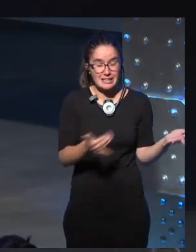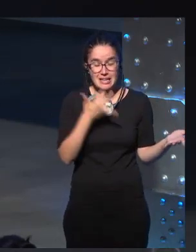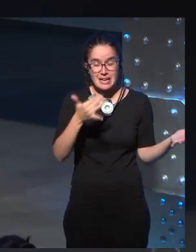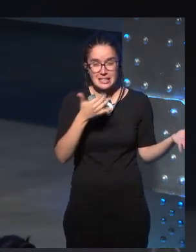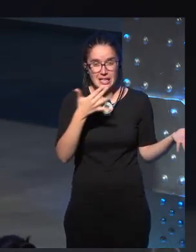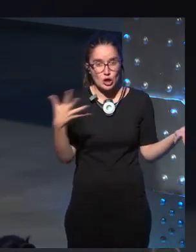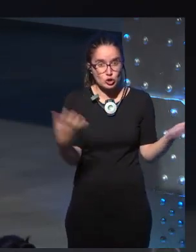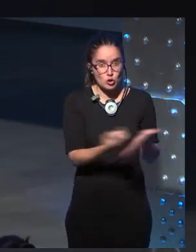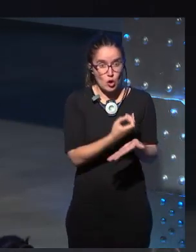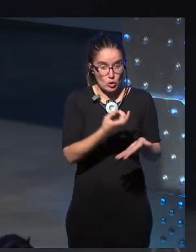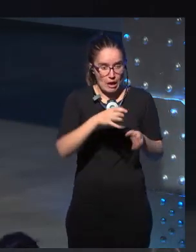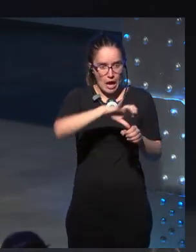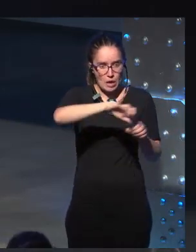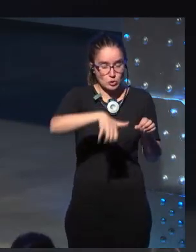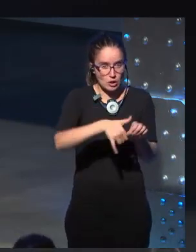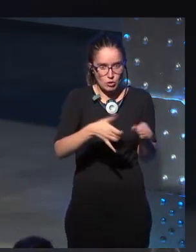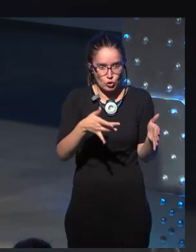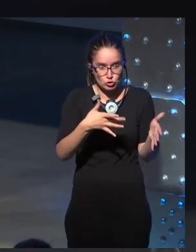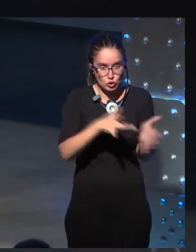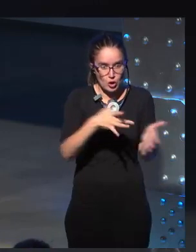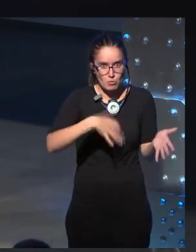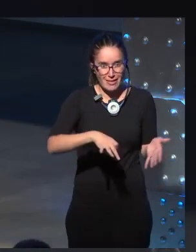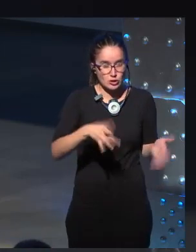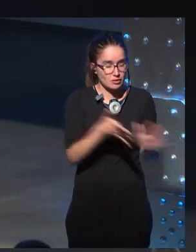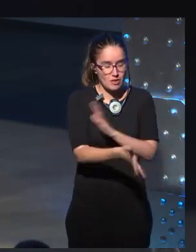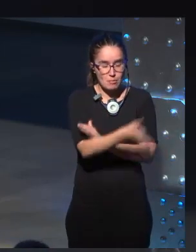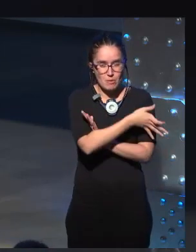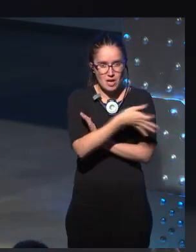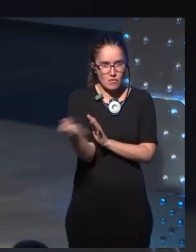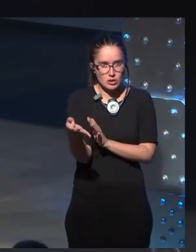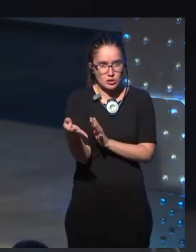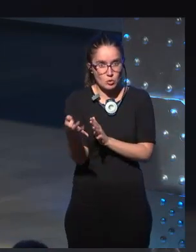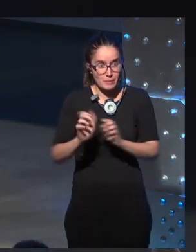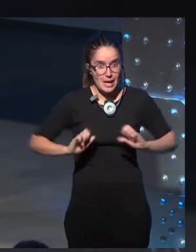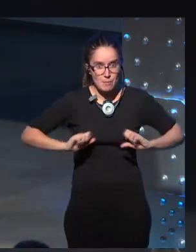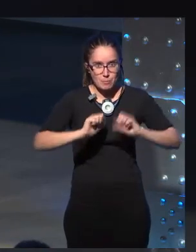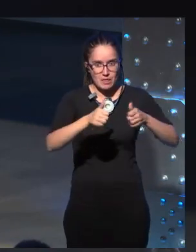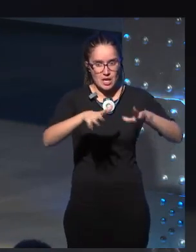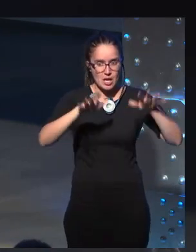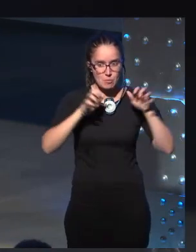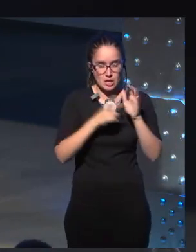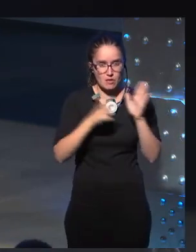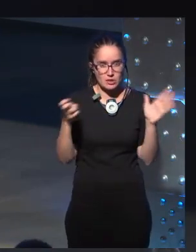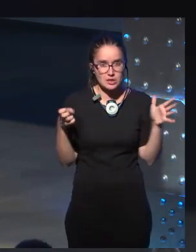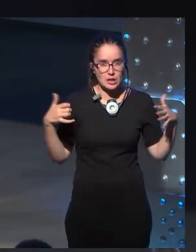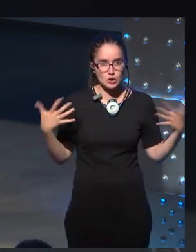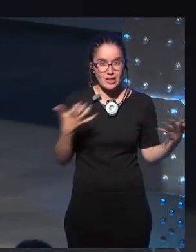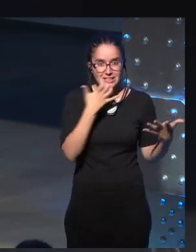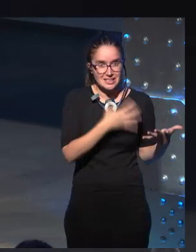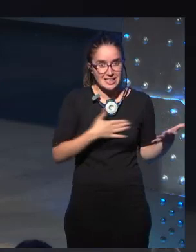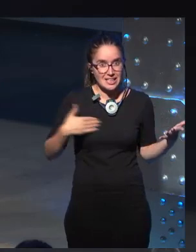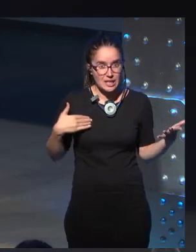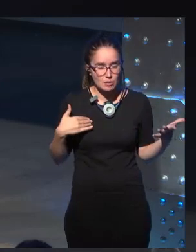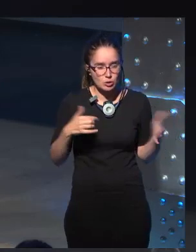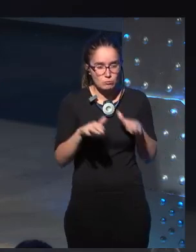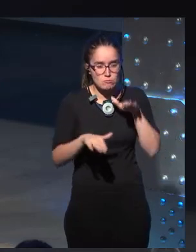prácticamente todo lo que puede pasar a nuestro alrededor, y esto es algo perfecto a la hora de empezar a aprender física. Entonces, si queremos